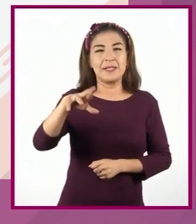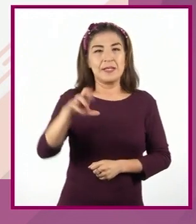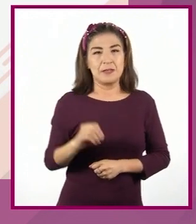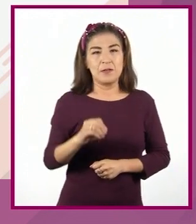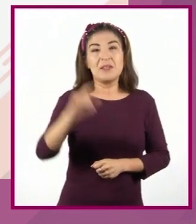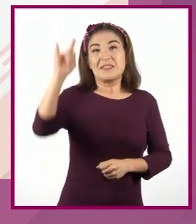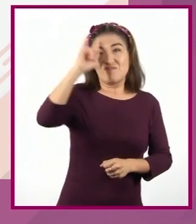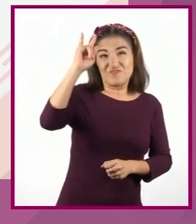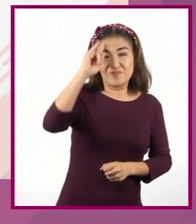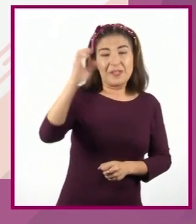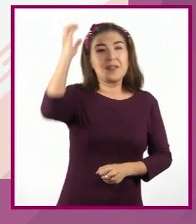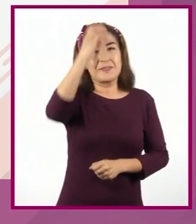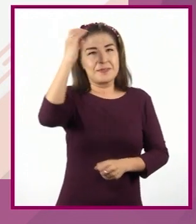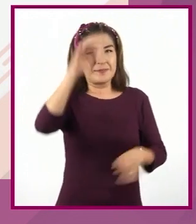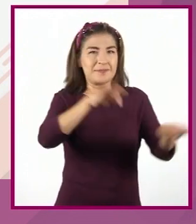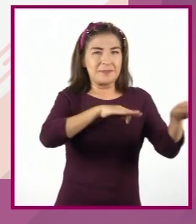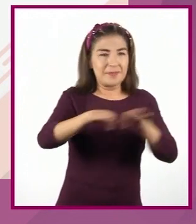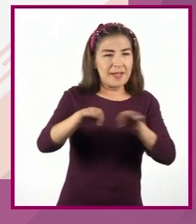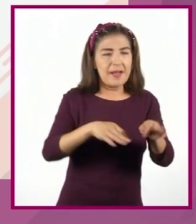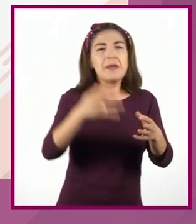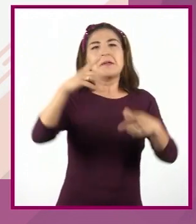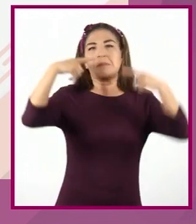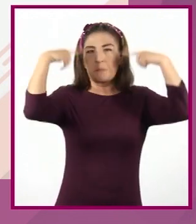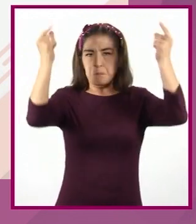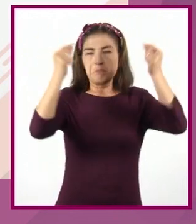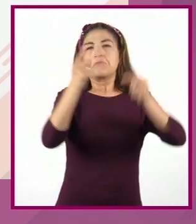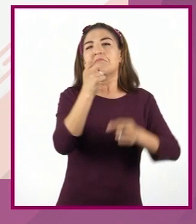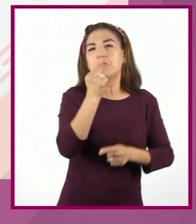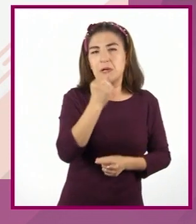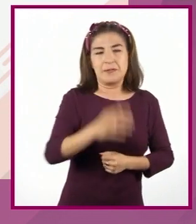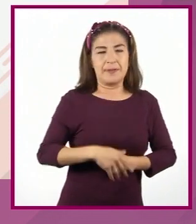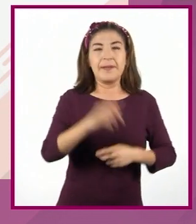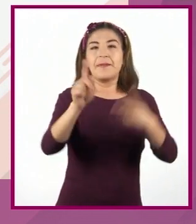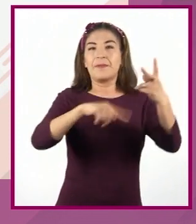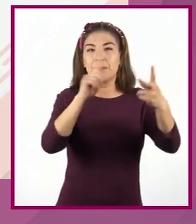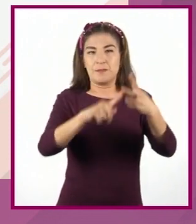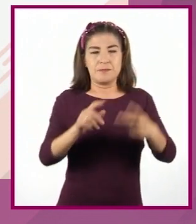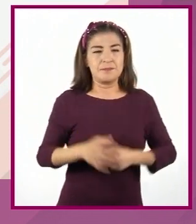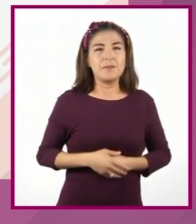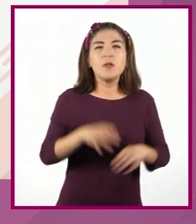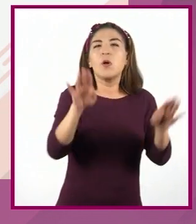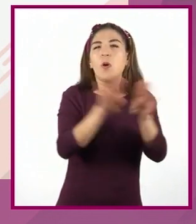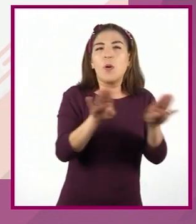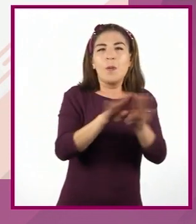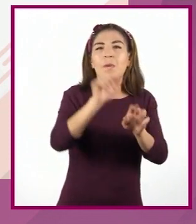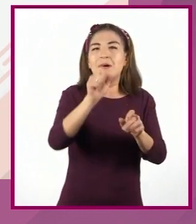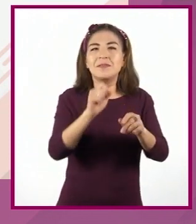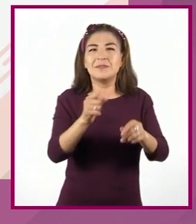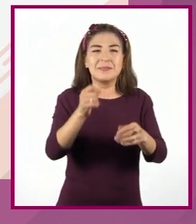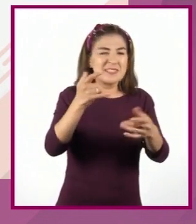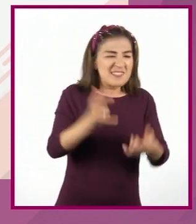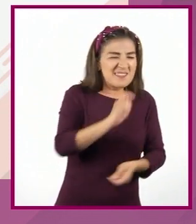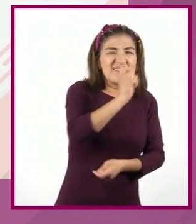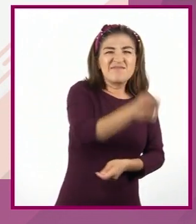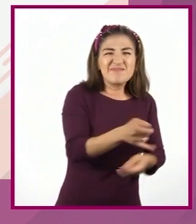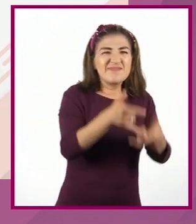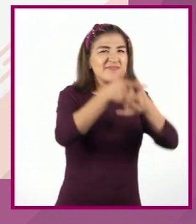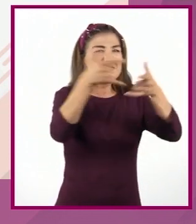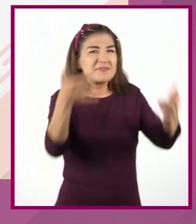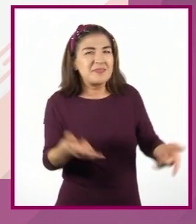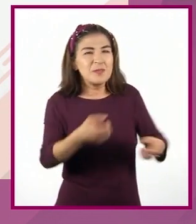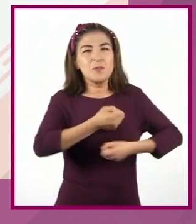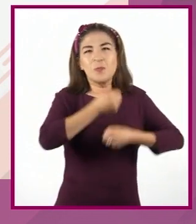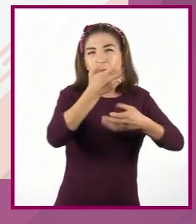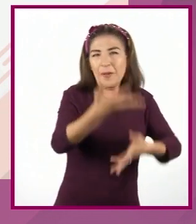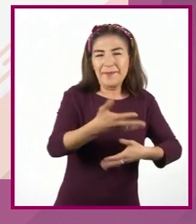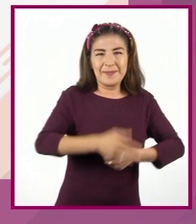terror, ciencia ficción, hadas, policíaco. 2. La trama. ¿De qué se tratará el cuento?